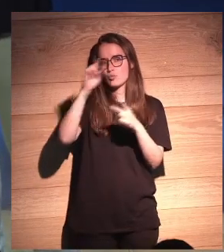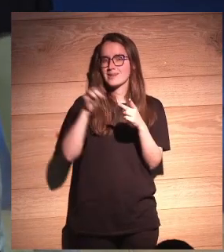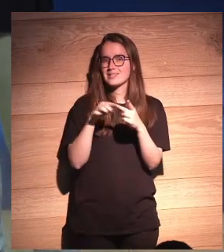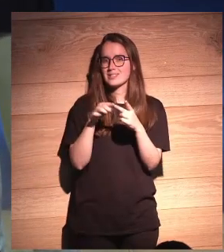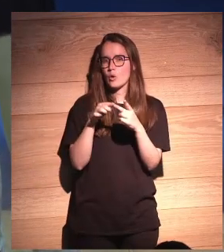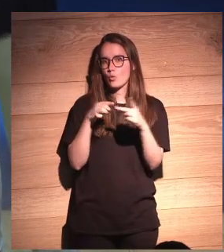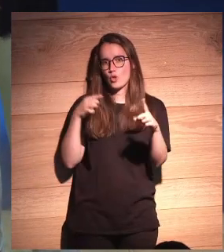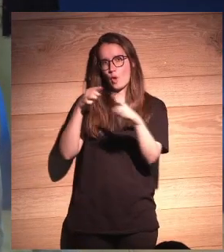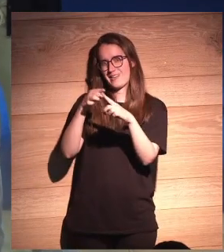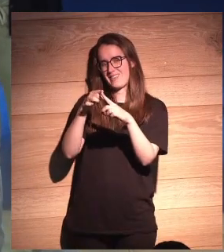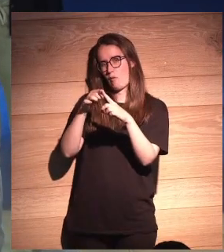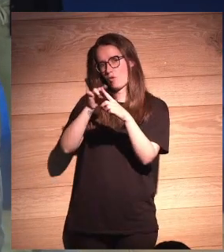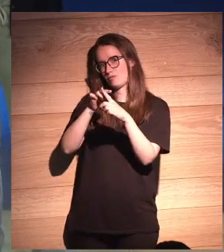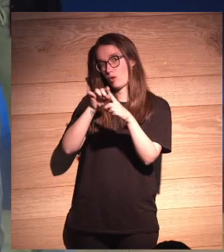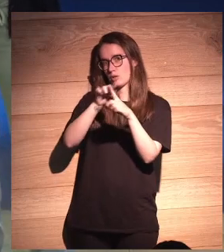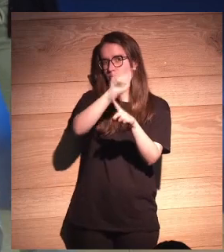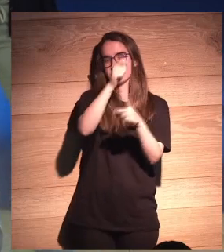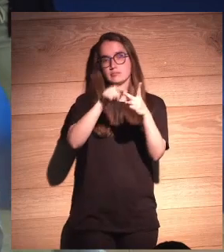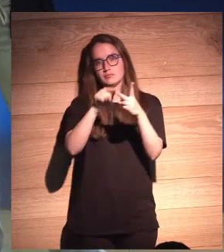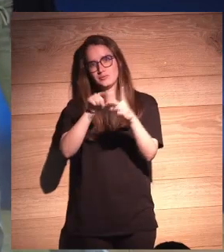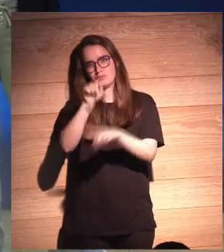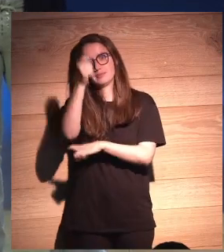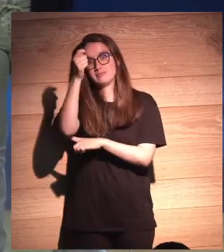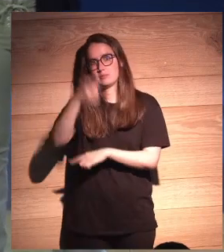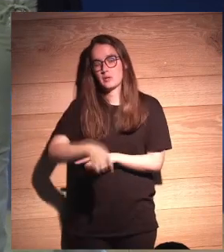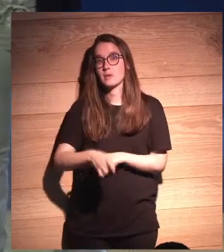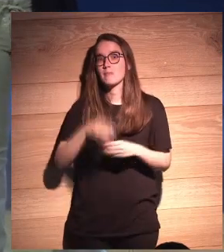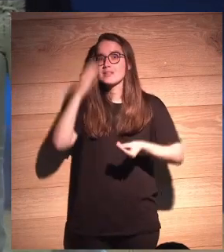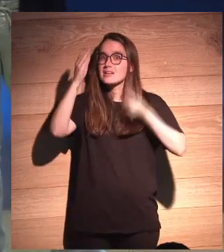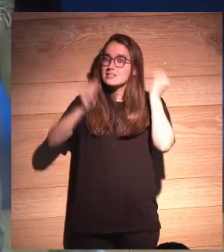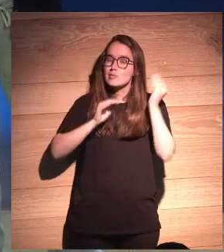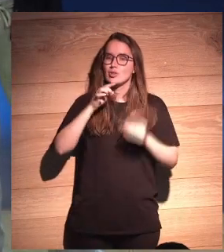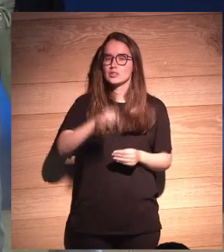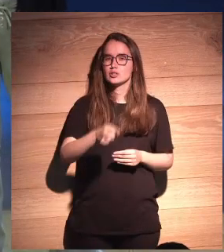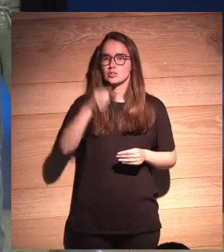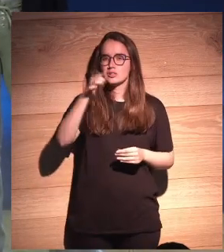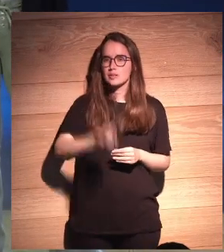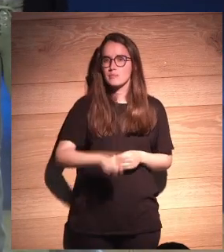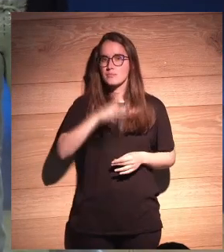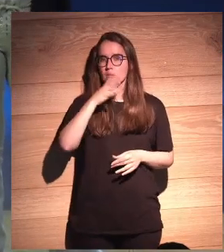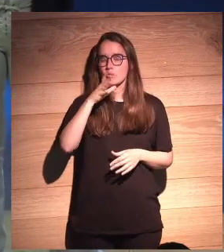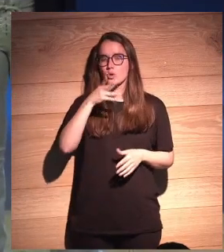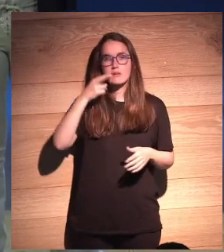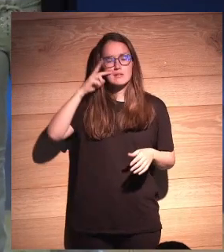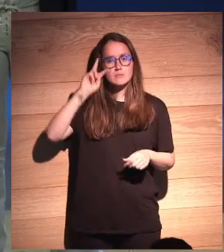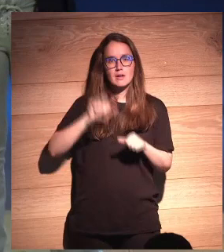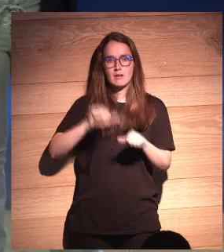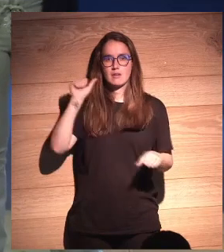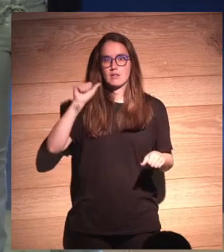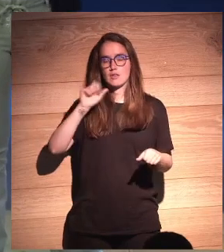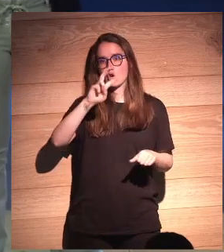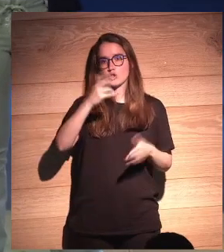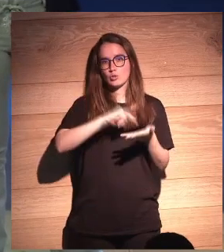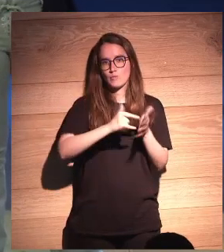segunda meta, ¿no? Y creemos que eso fue también porque teníamos la experiencia de muchos